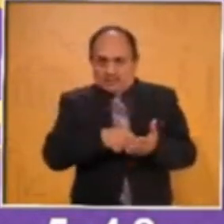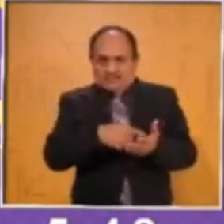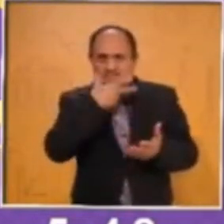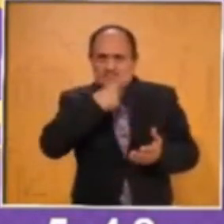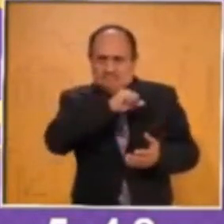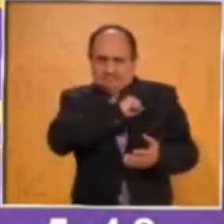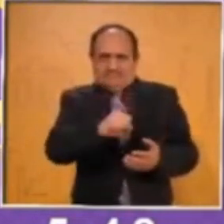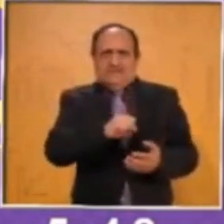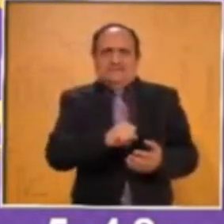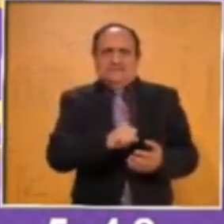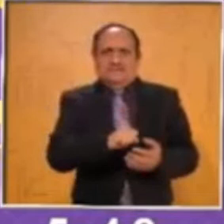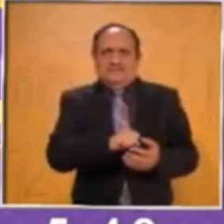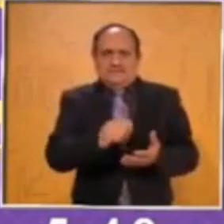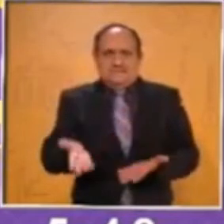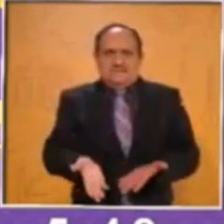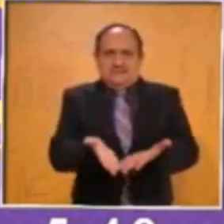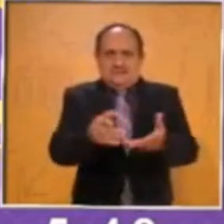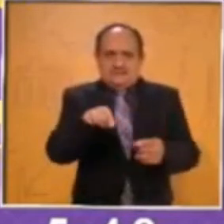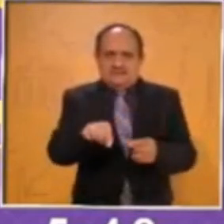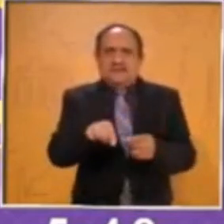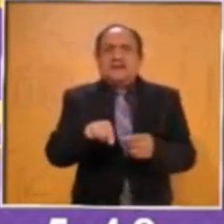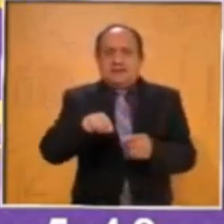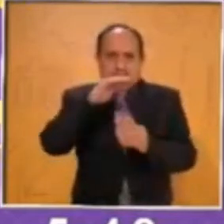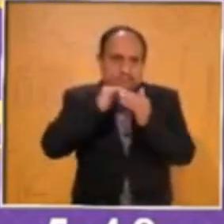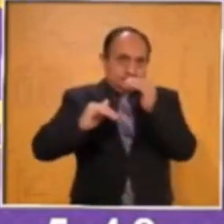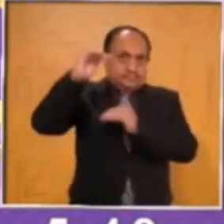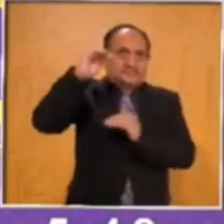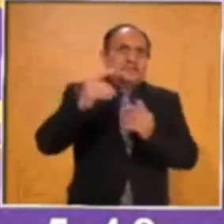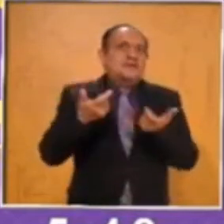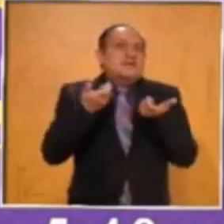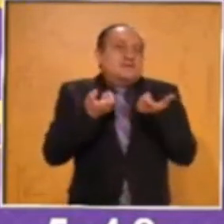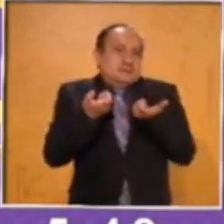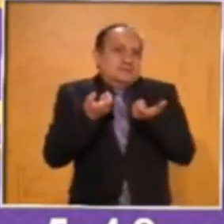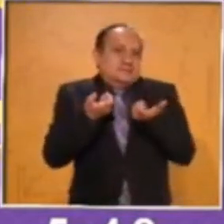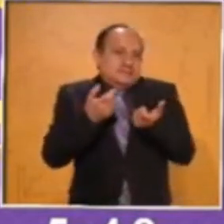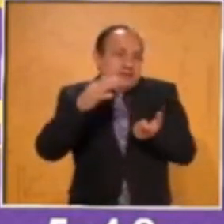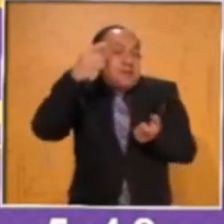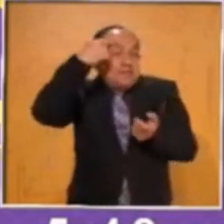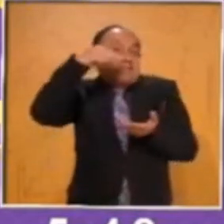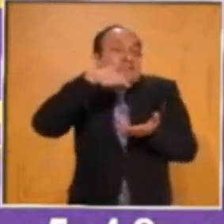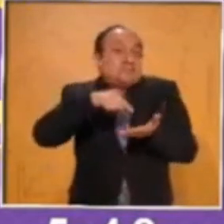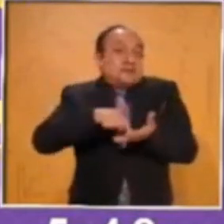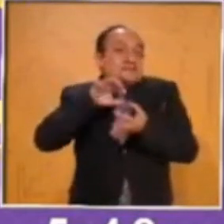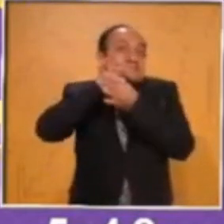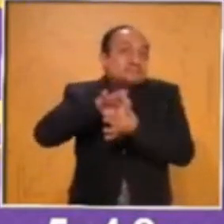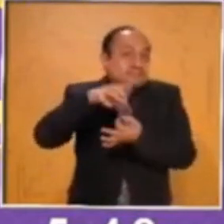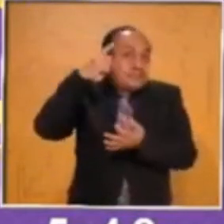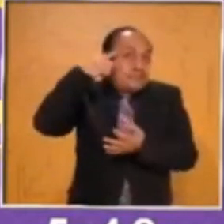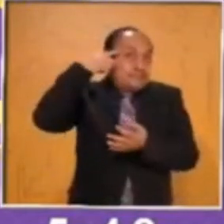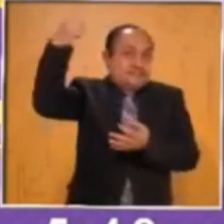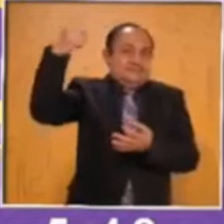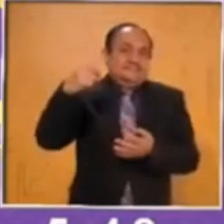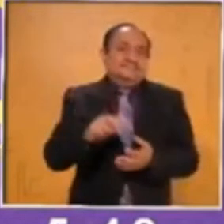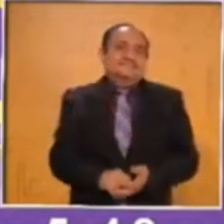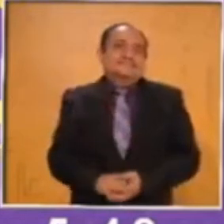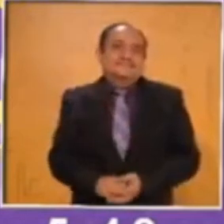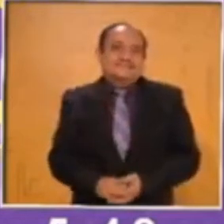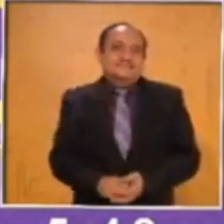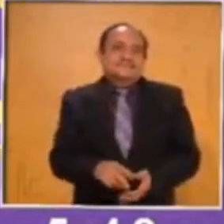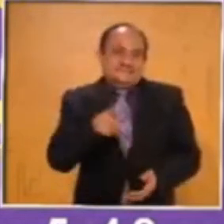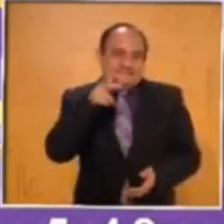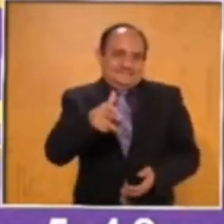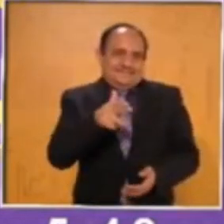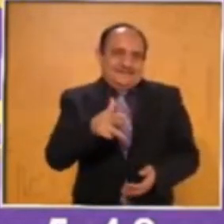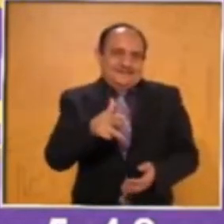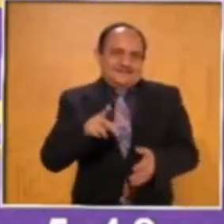escrúpulos, que le ha permitido triunfar en los negocios y la posibilidad de ser un dios con unas criaturas que lo cautivan de inmediato. ¿Sí? Así las